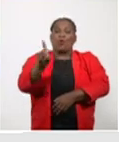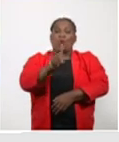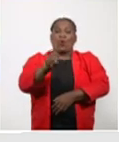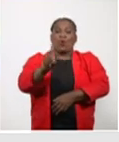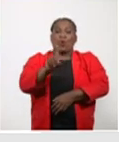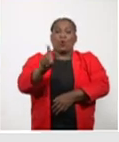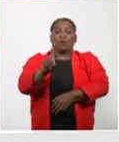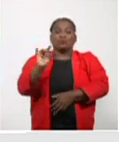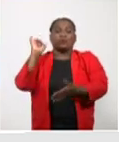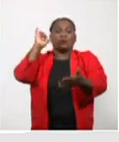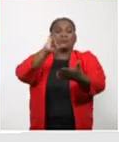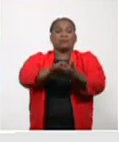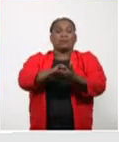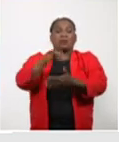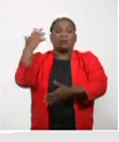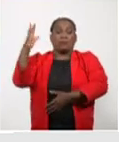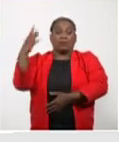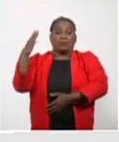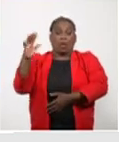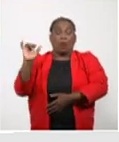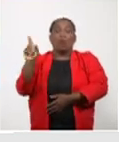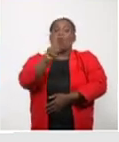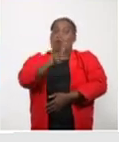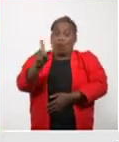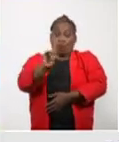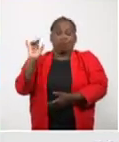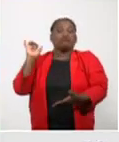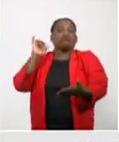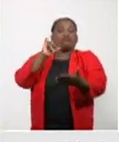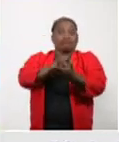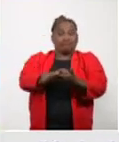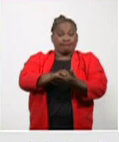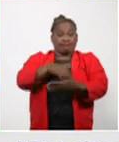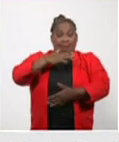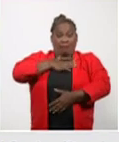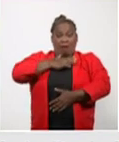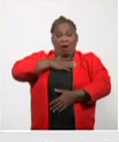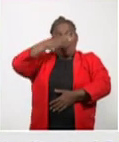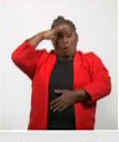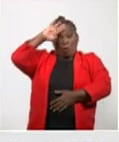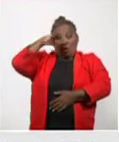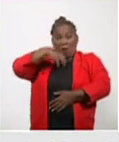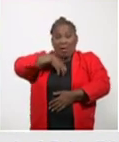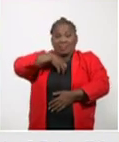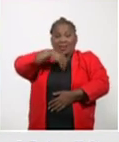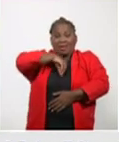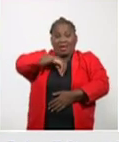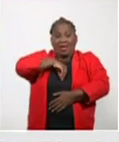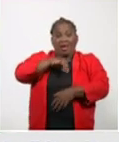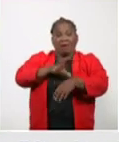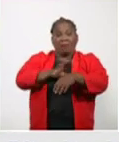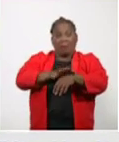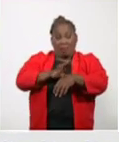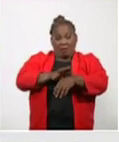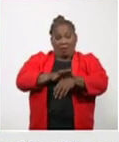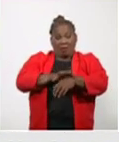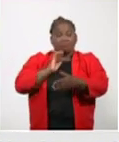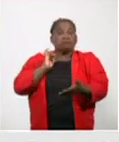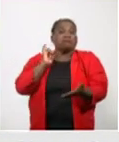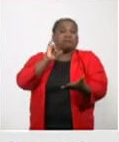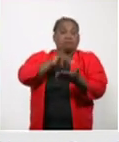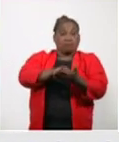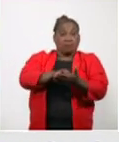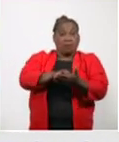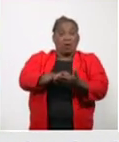importados, 11 arribaron a nuestro país ya incubando la enfermedad y se hizo el diagnóstico en Cuba.